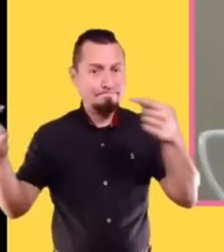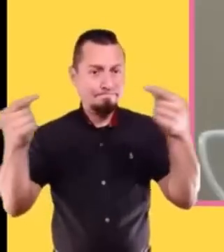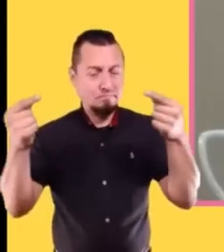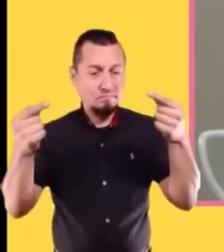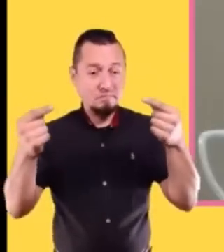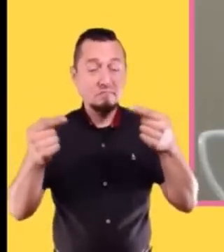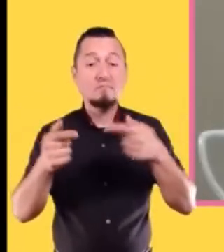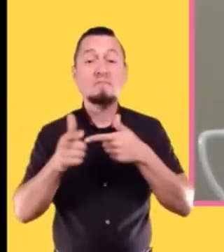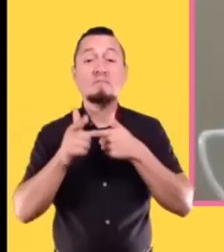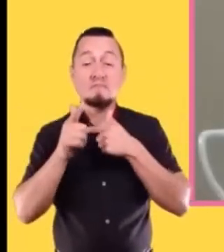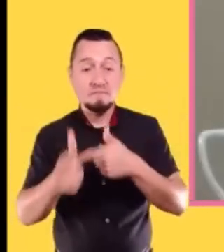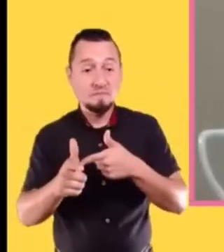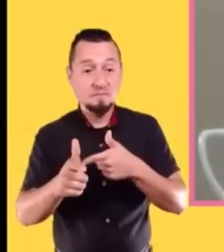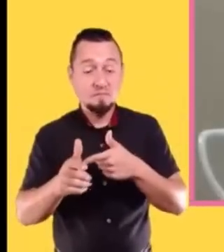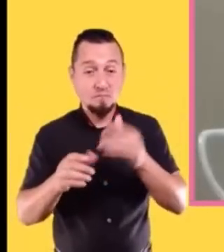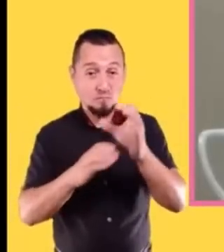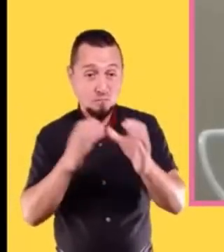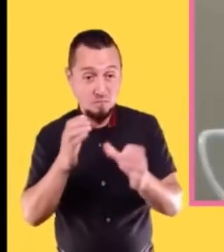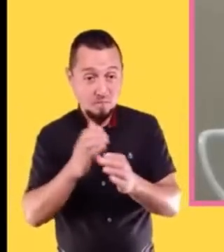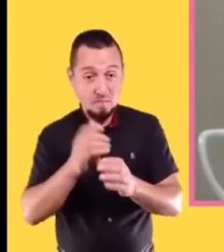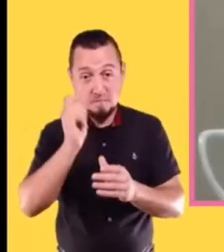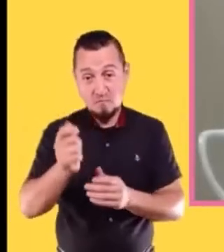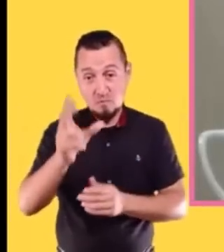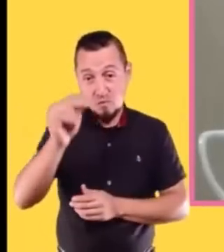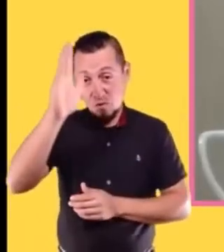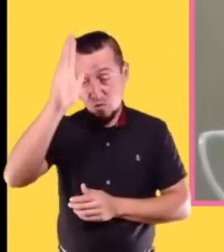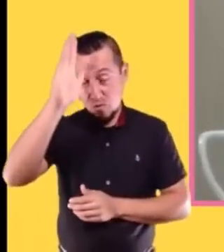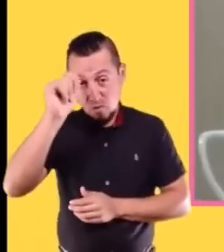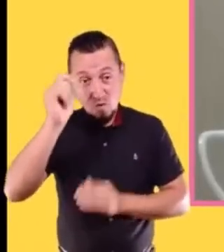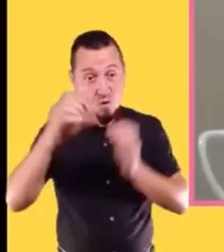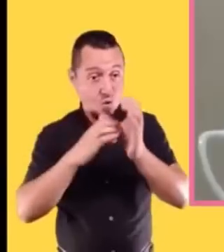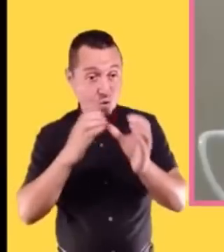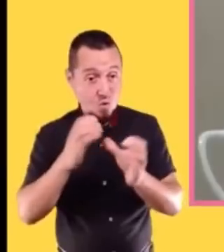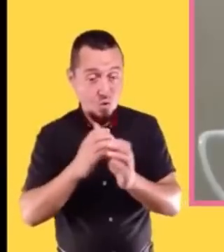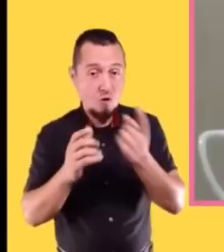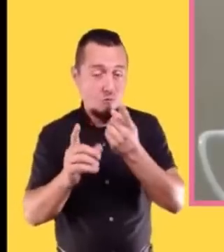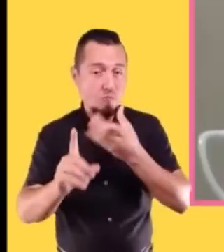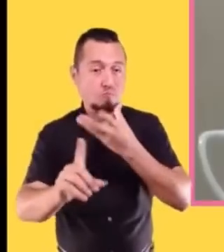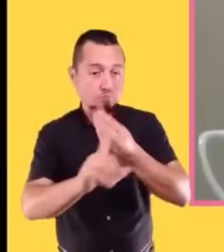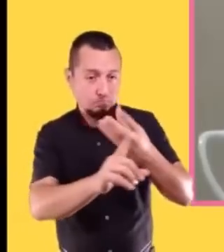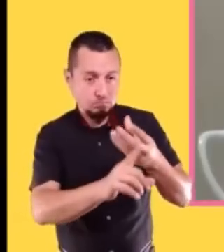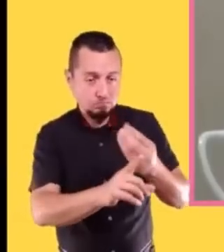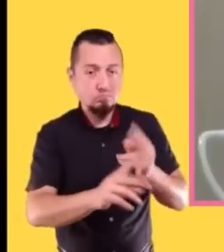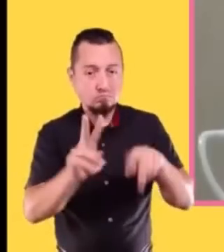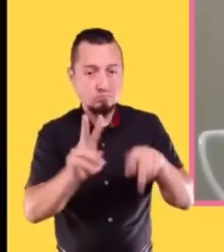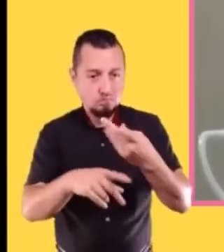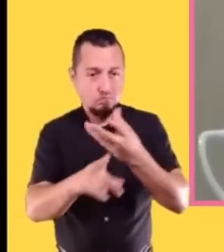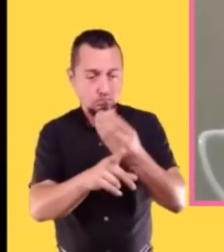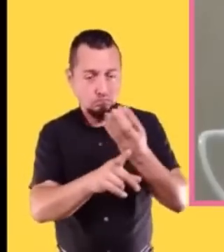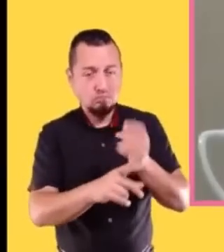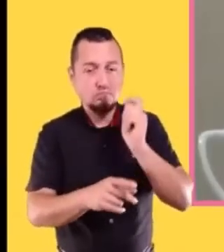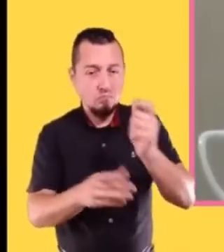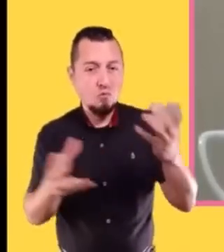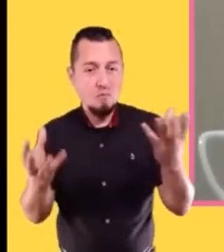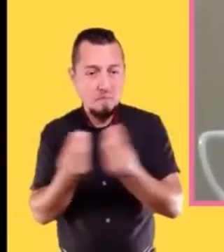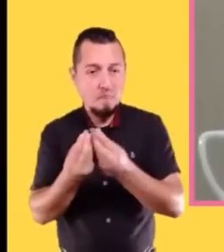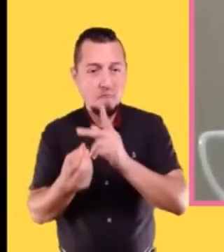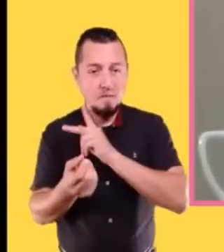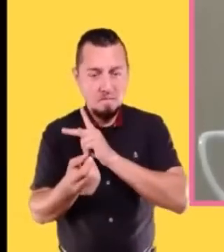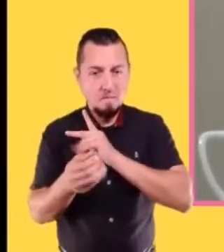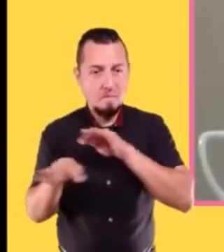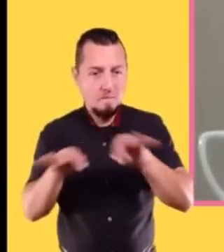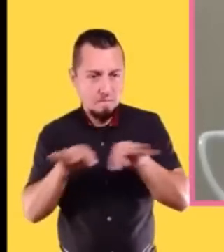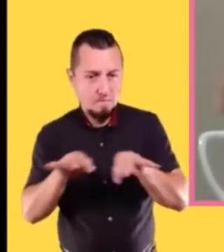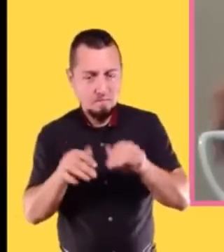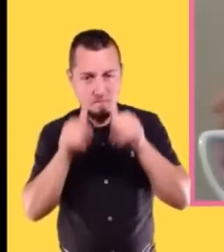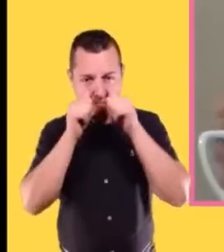las cosas en las que no estemos de acuerdo en el contenido de los libros de texto se tienen que corregir y las vamos a corregir desde el ámbito de nuestra competencia y con las herramientas de las que